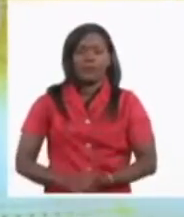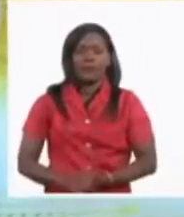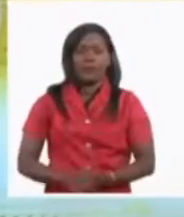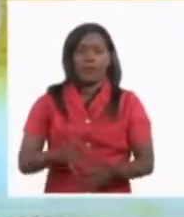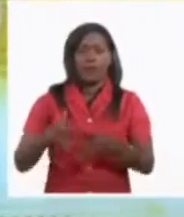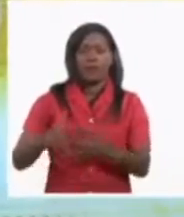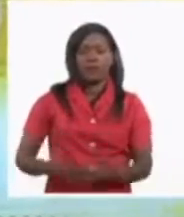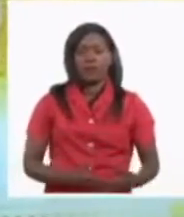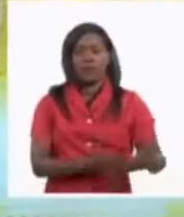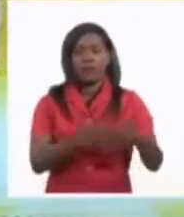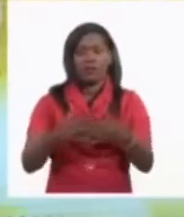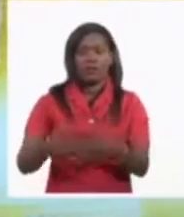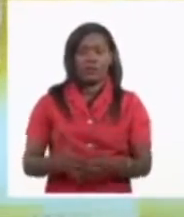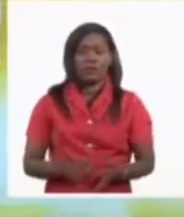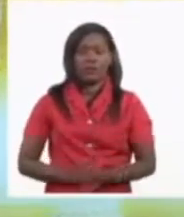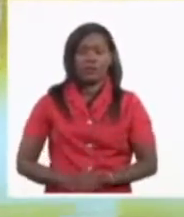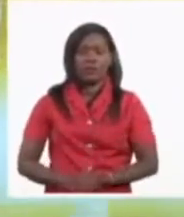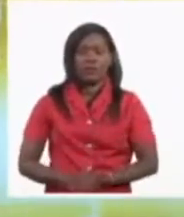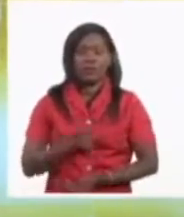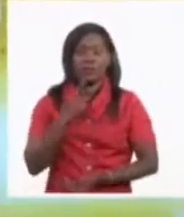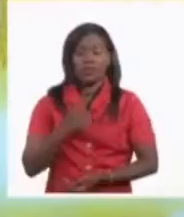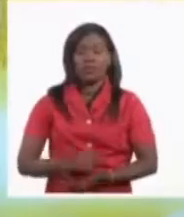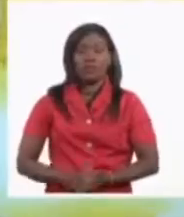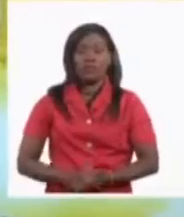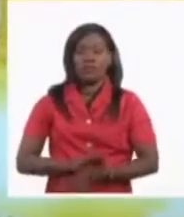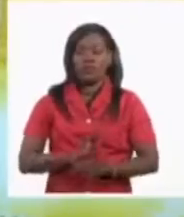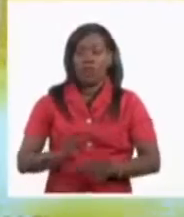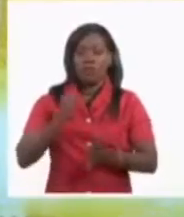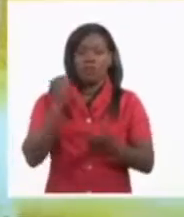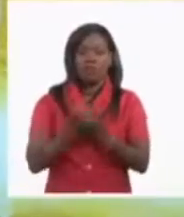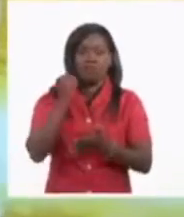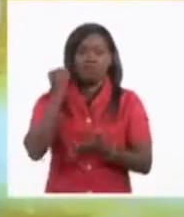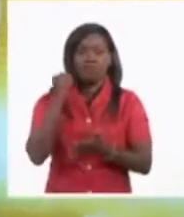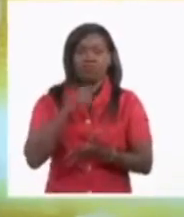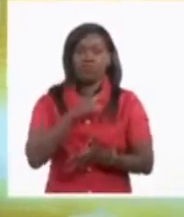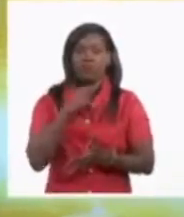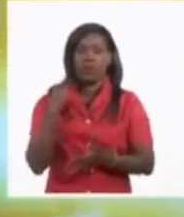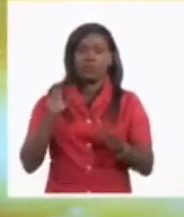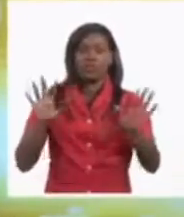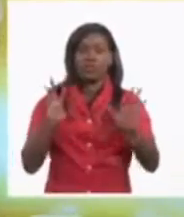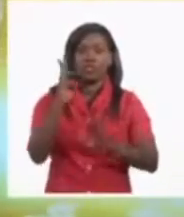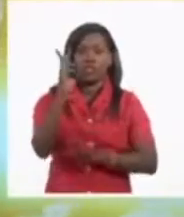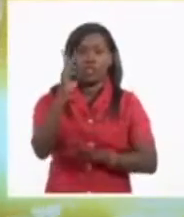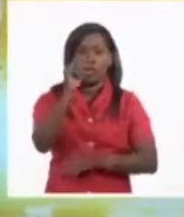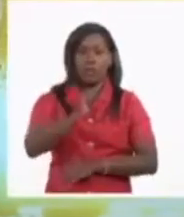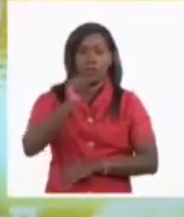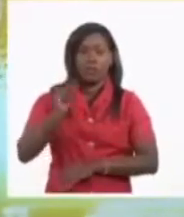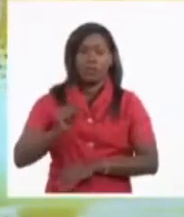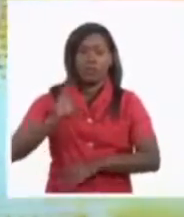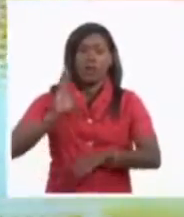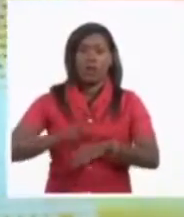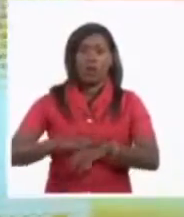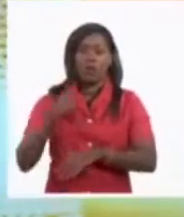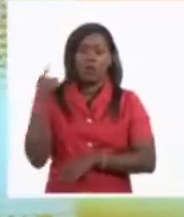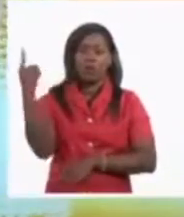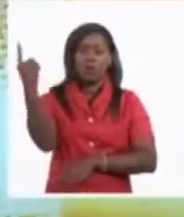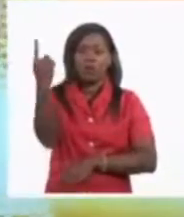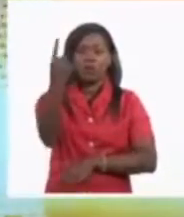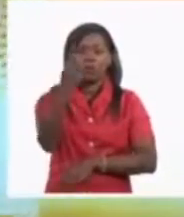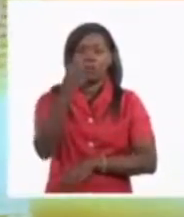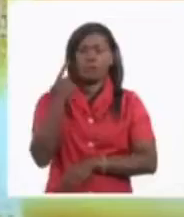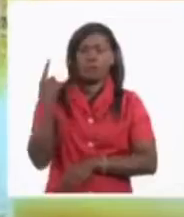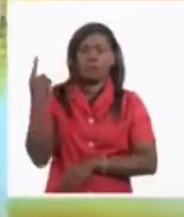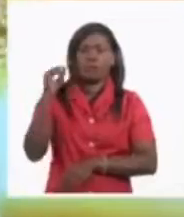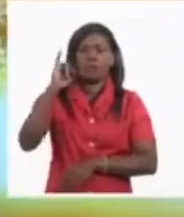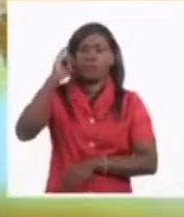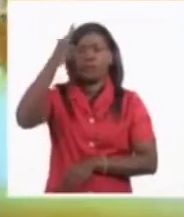Las autoridades de la Florida confirmaron la muerte de al menos 12 personas tras el paso del huracán Ian, aunque se